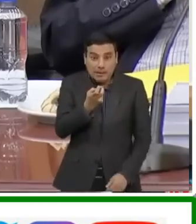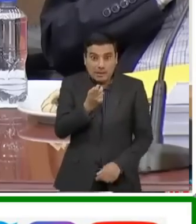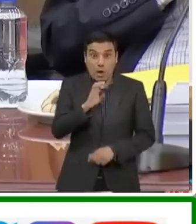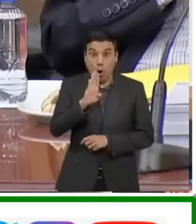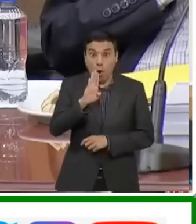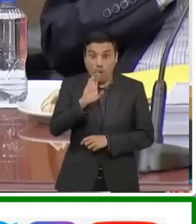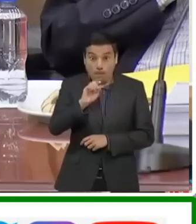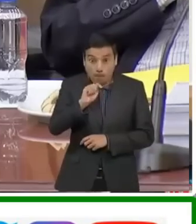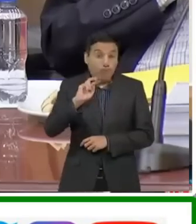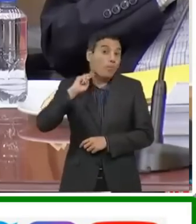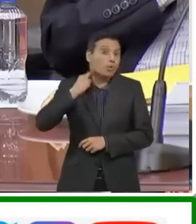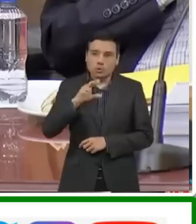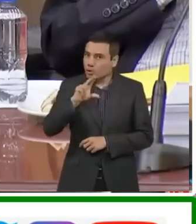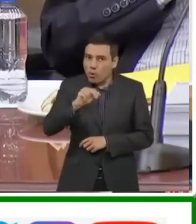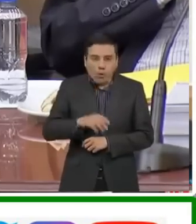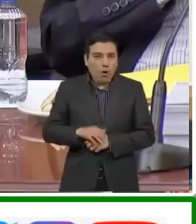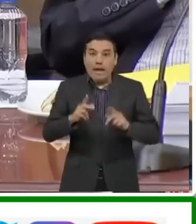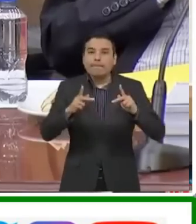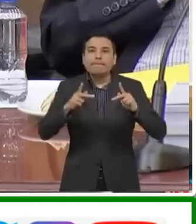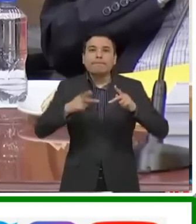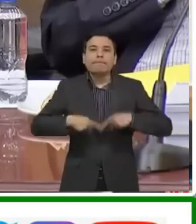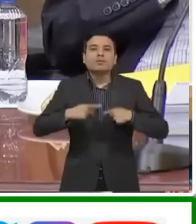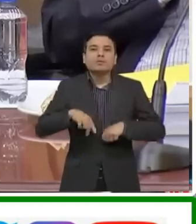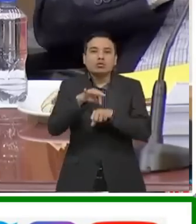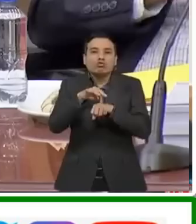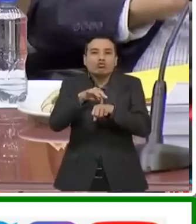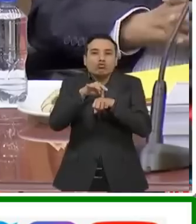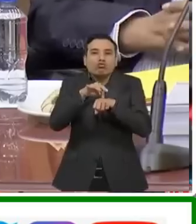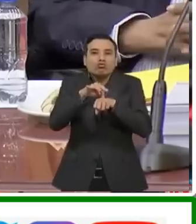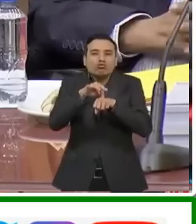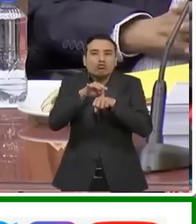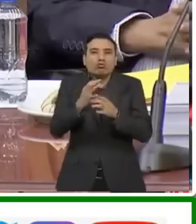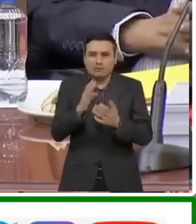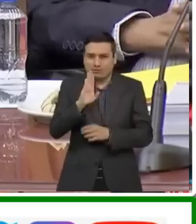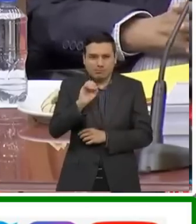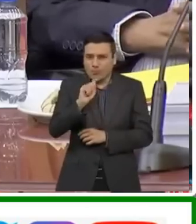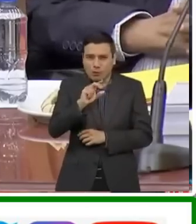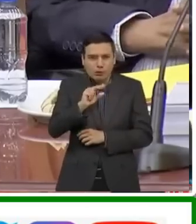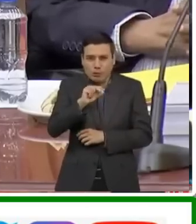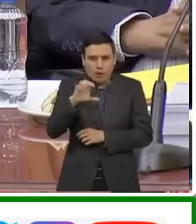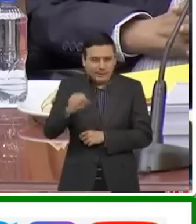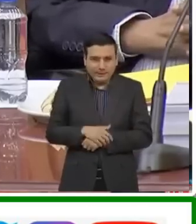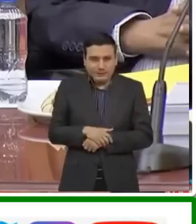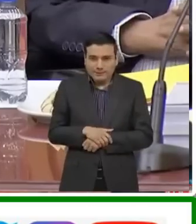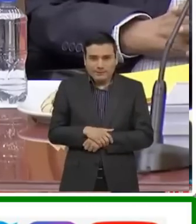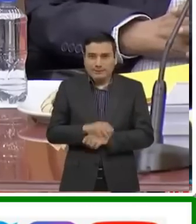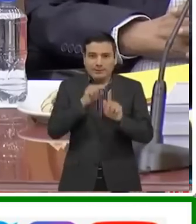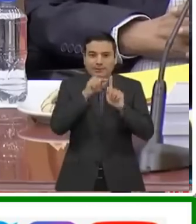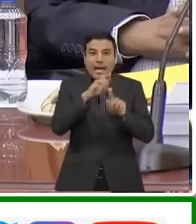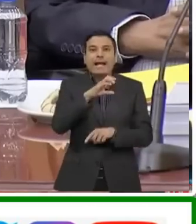bot, es una persona de carne y hueso, no es un bot, es un